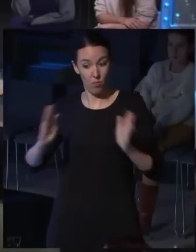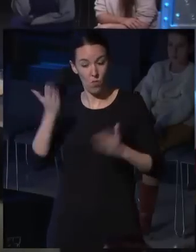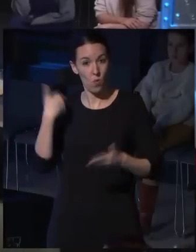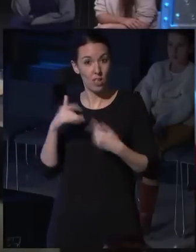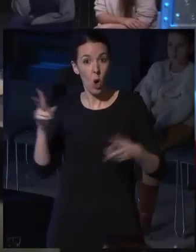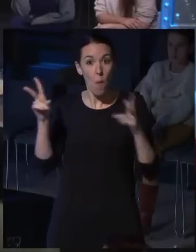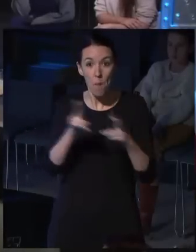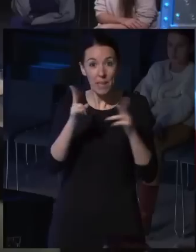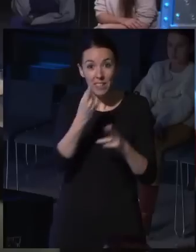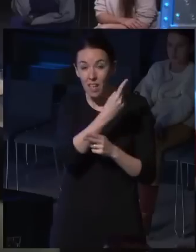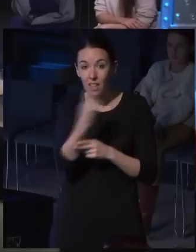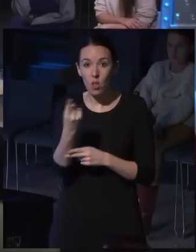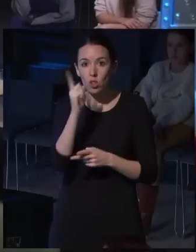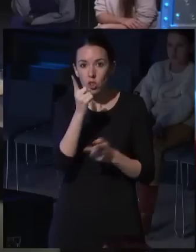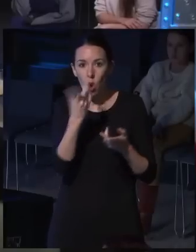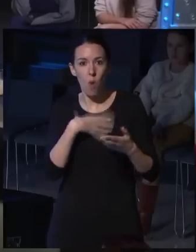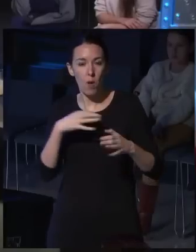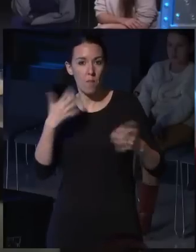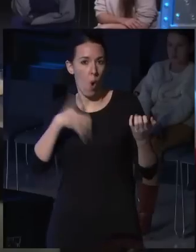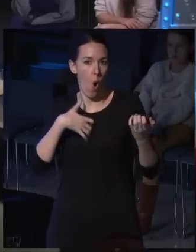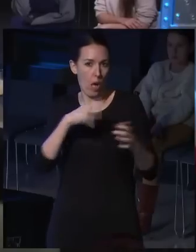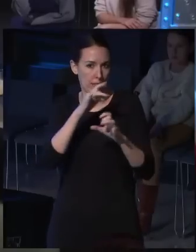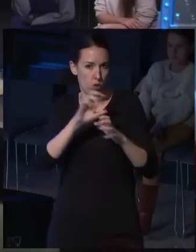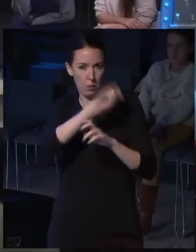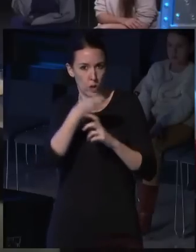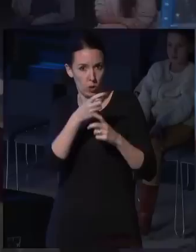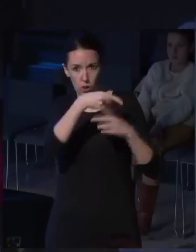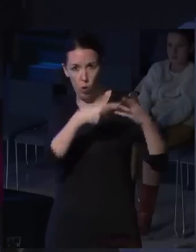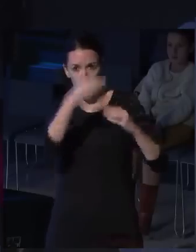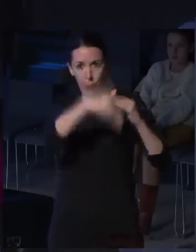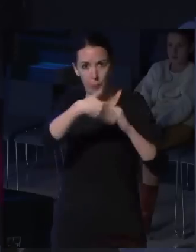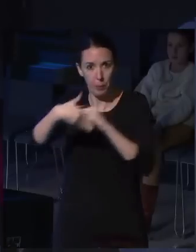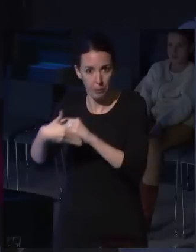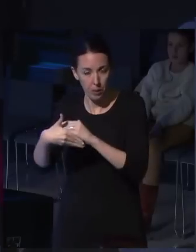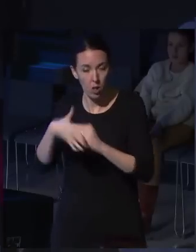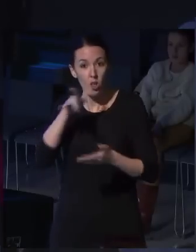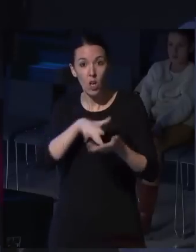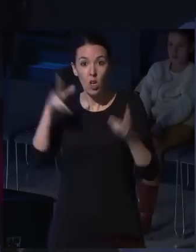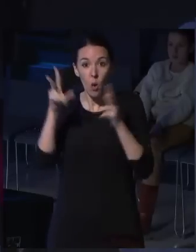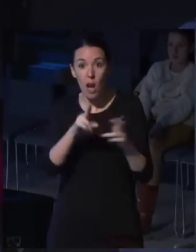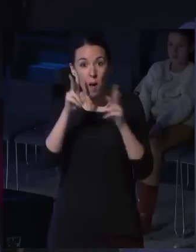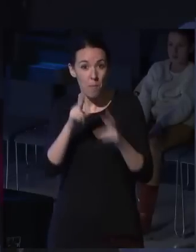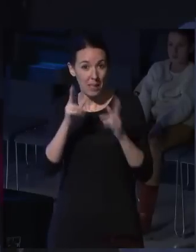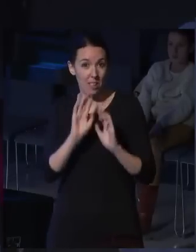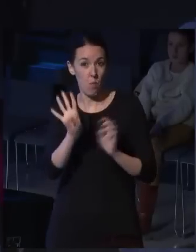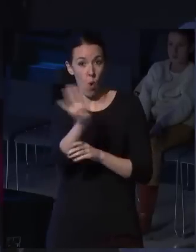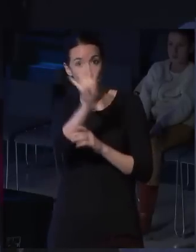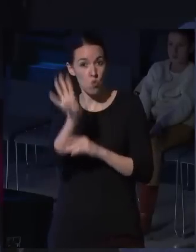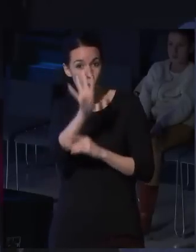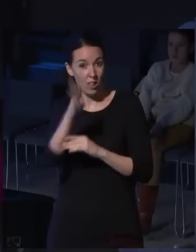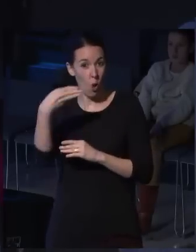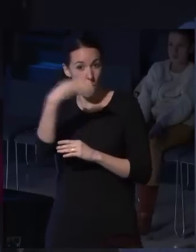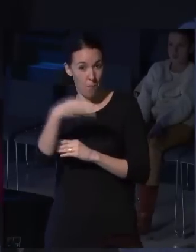cada pista solo podían meter una serie de instrumentos, y si veis las pistas individuales del trabajo de los Beatles, de Sgt. Pepper's, por